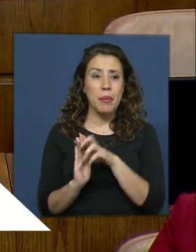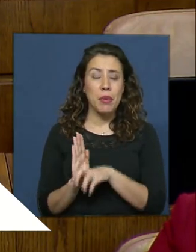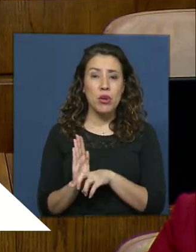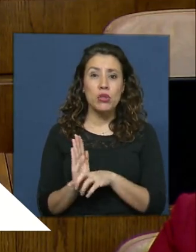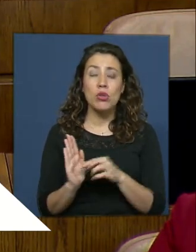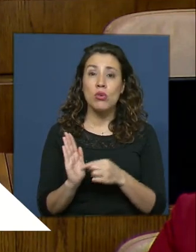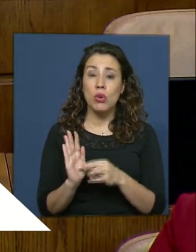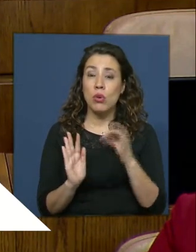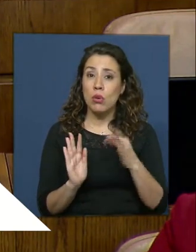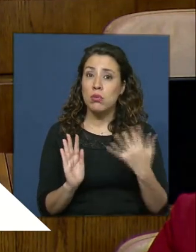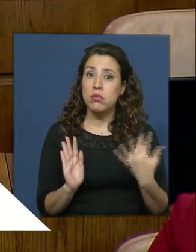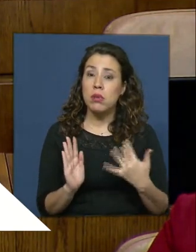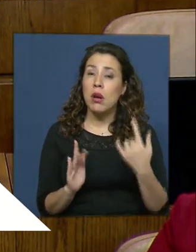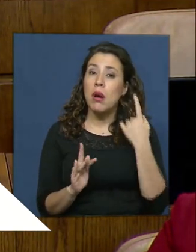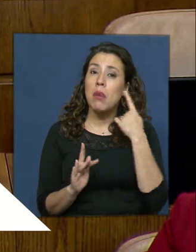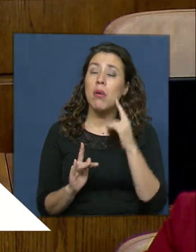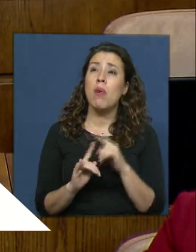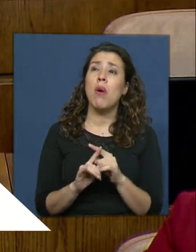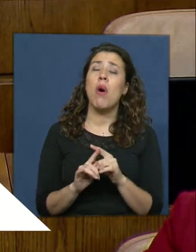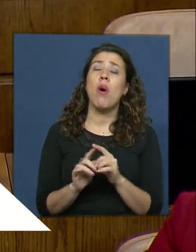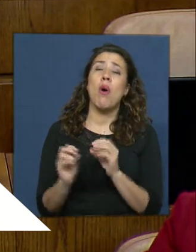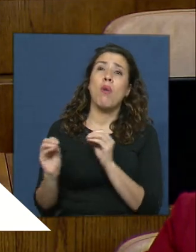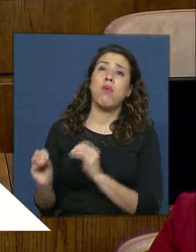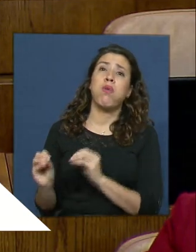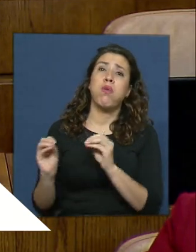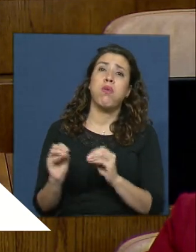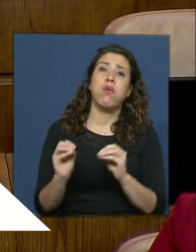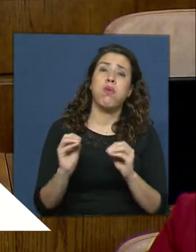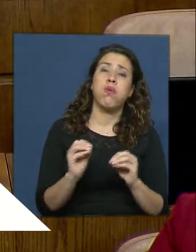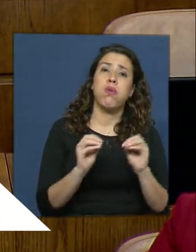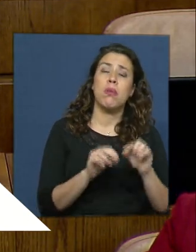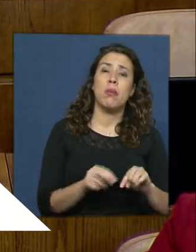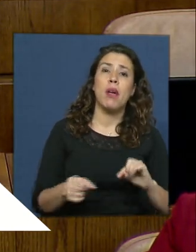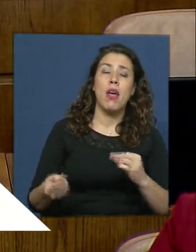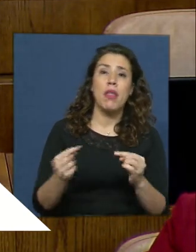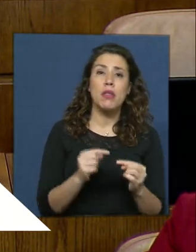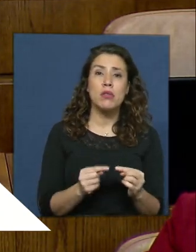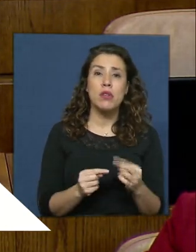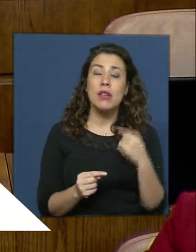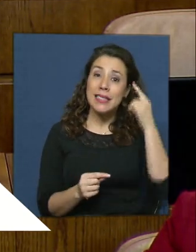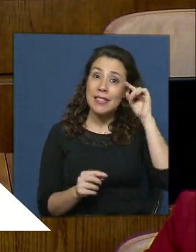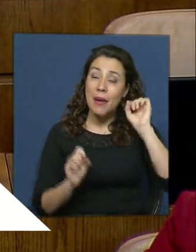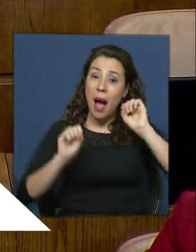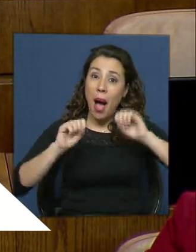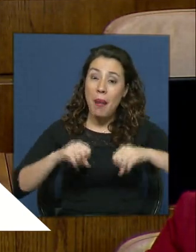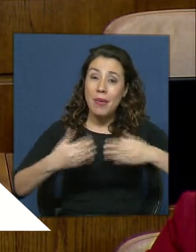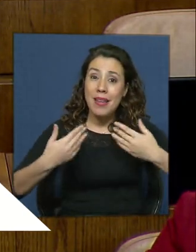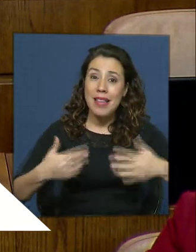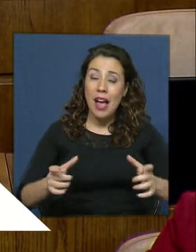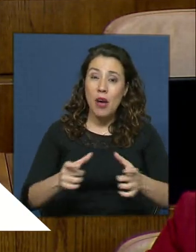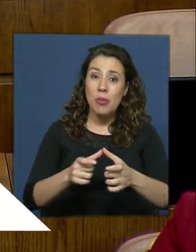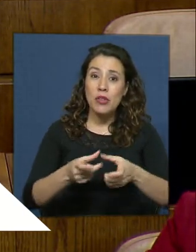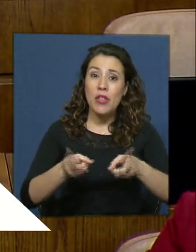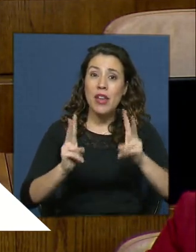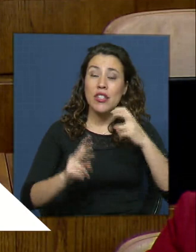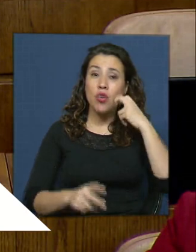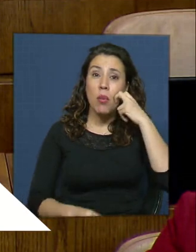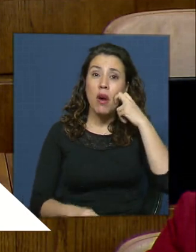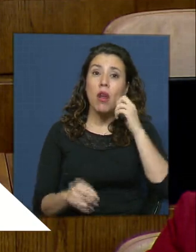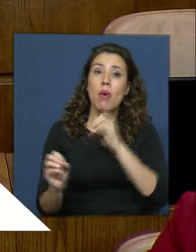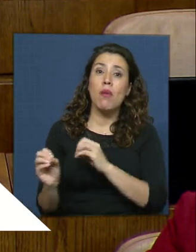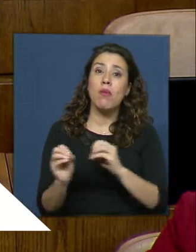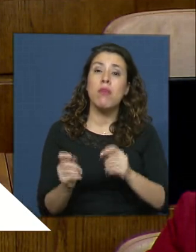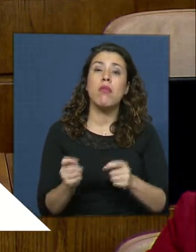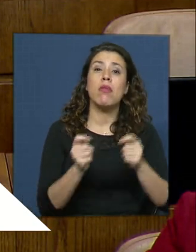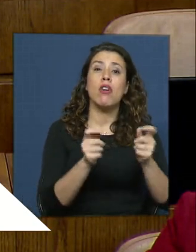un precedente en cuanto a hacerle el quite a una discusión. Acá todos sabemos que esto se aprobó en la Comisión de Derechos Humanos y para dilatarlo se llevó a la